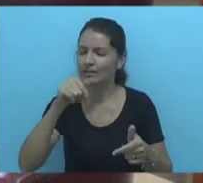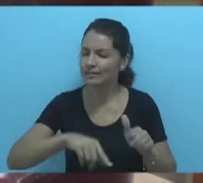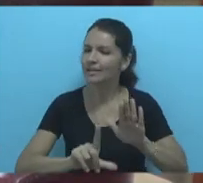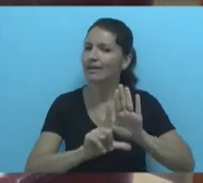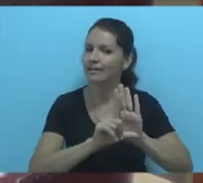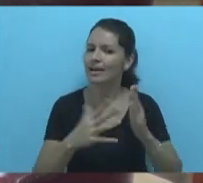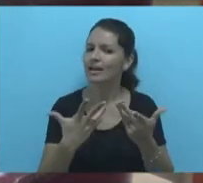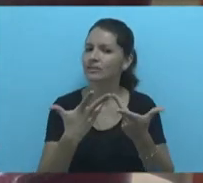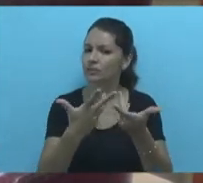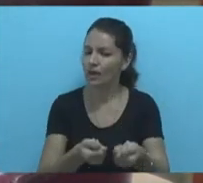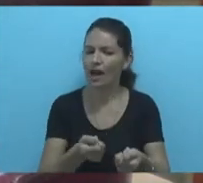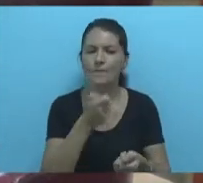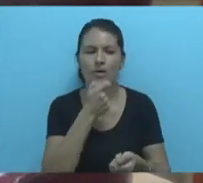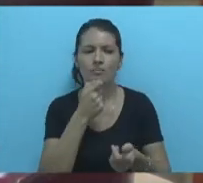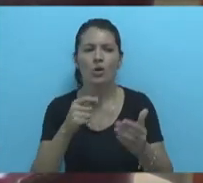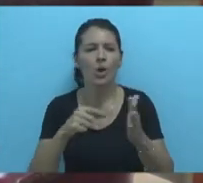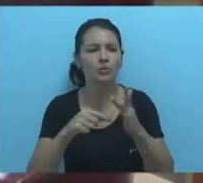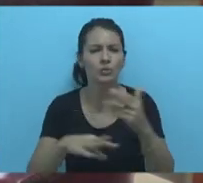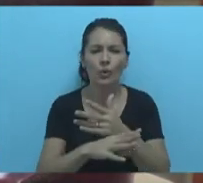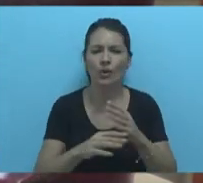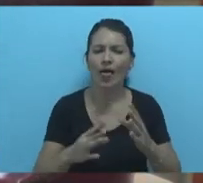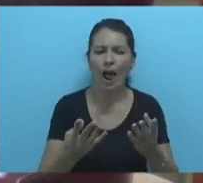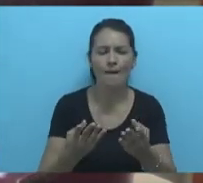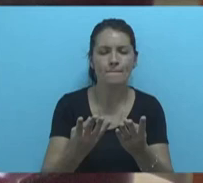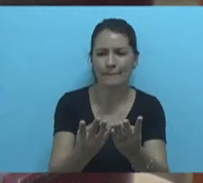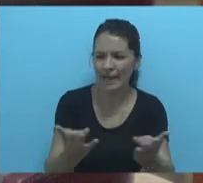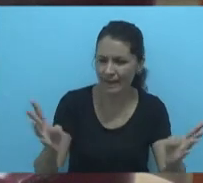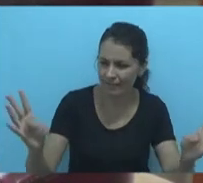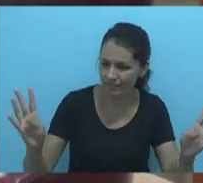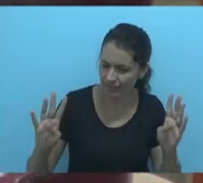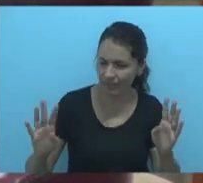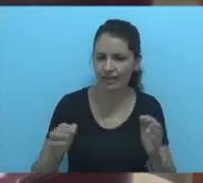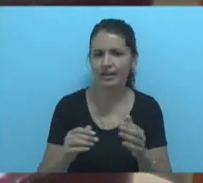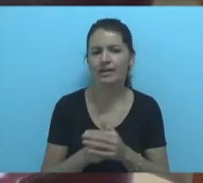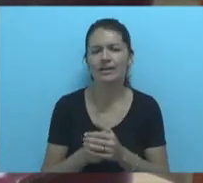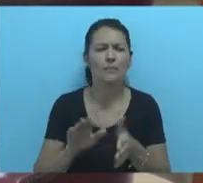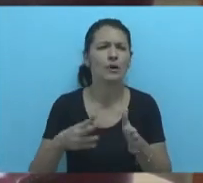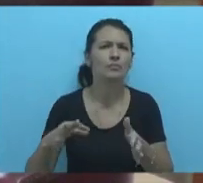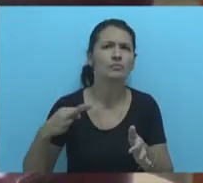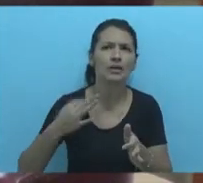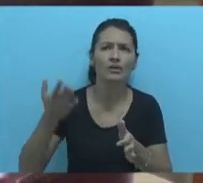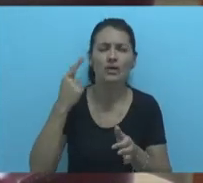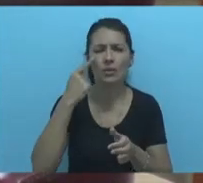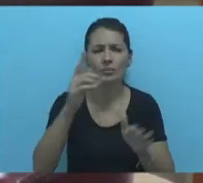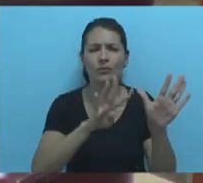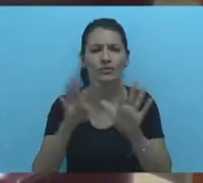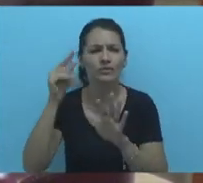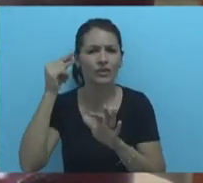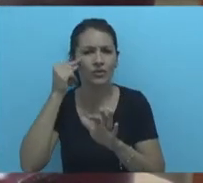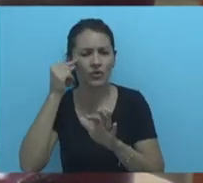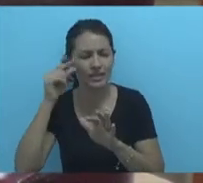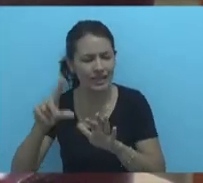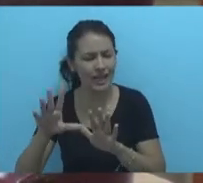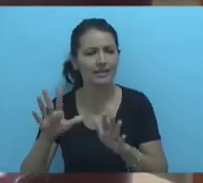ubicación en las periferias de nuestra ciudad arranca ya en la década del 30, fundamentalmente, con la crisis del 30, pero tiene que ver con los fenómenos